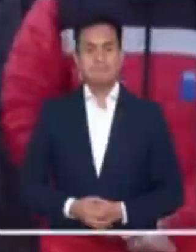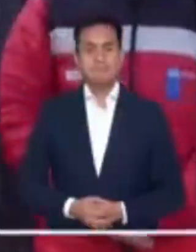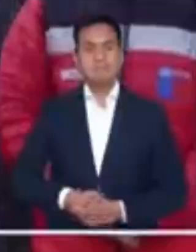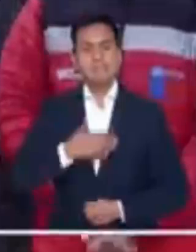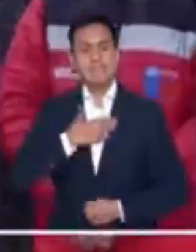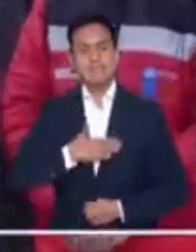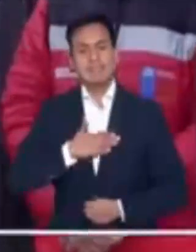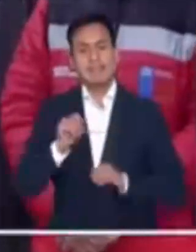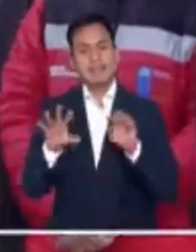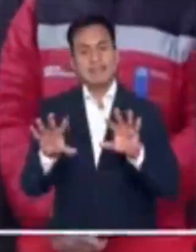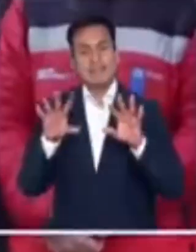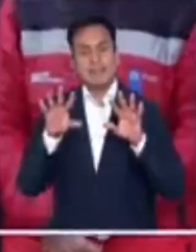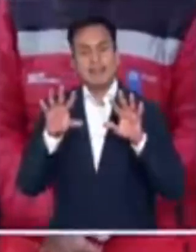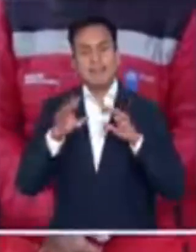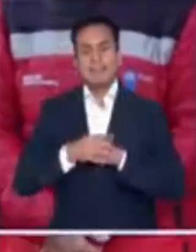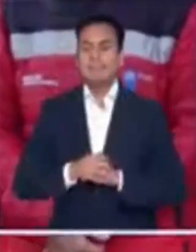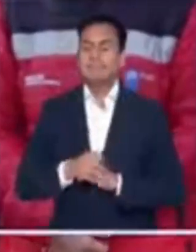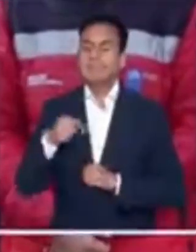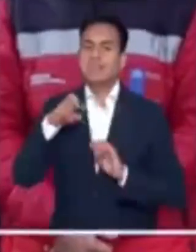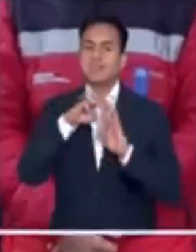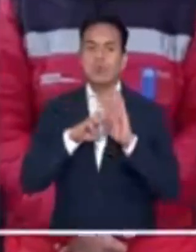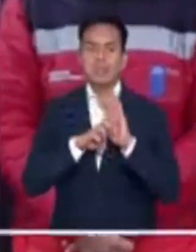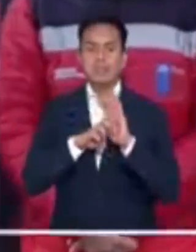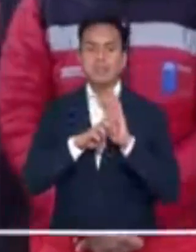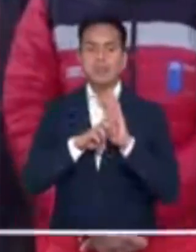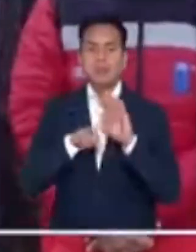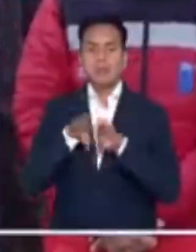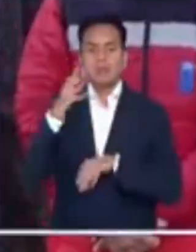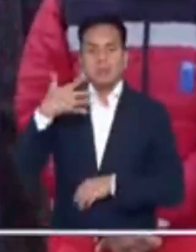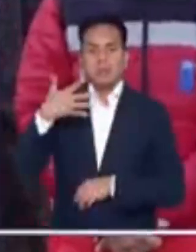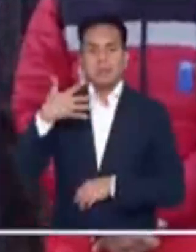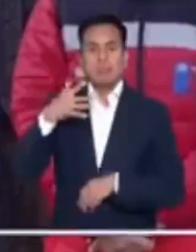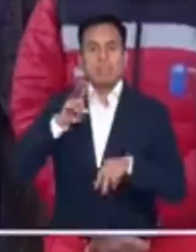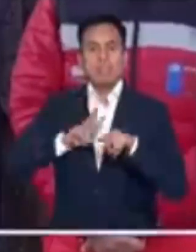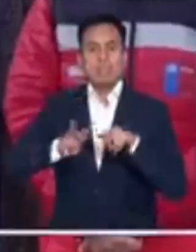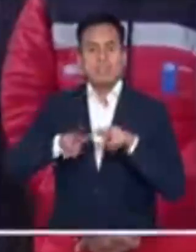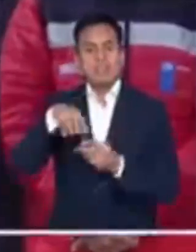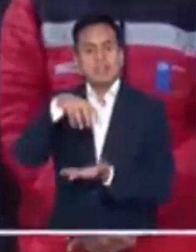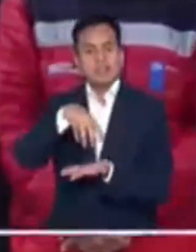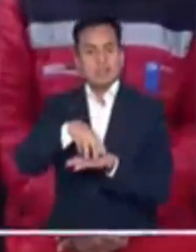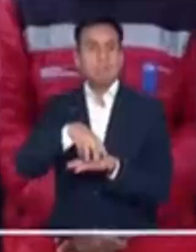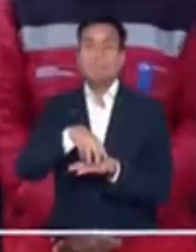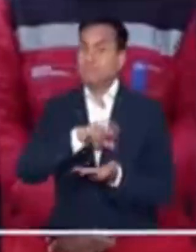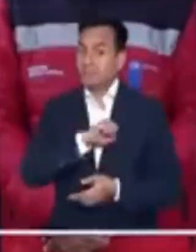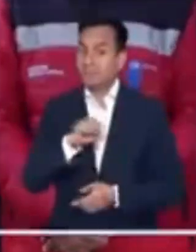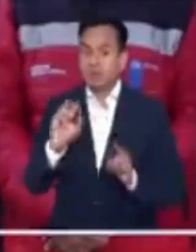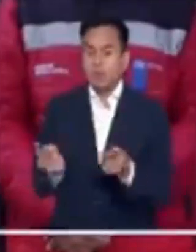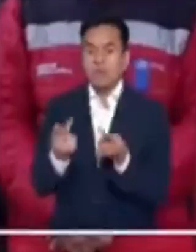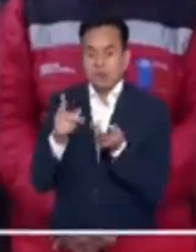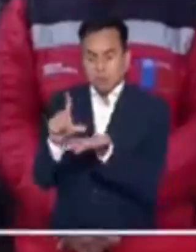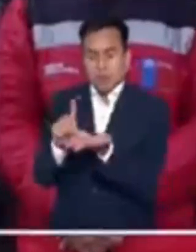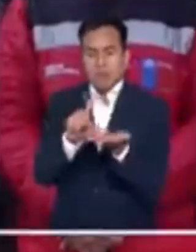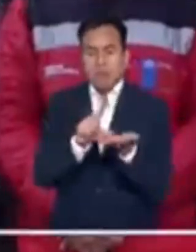Quisiera destacar este proyecto como uno de los proyectos más emblemáticos que está llevando adelante la ciudad, sobre todo en recuperación de un